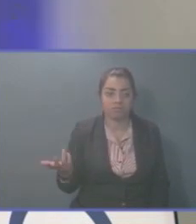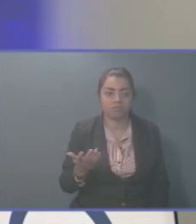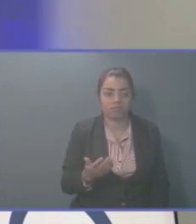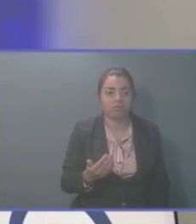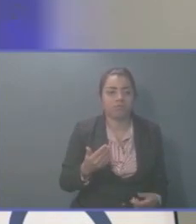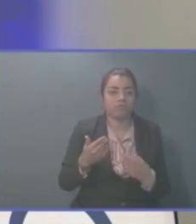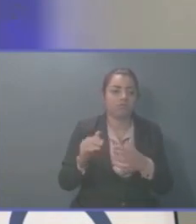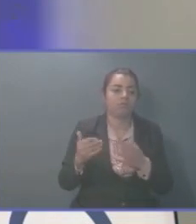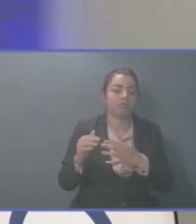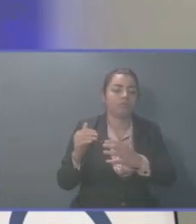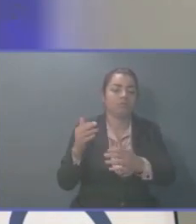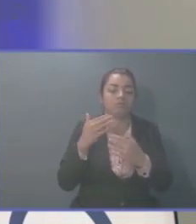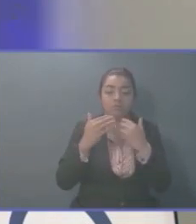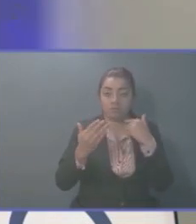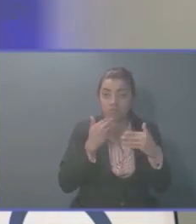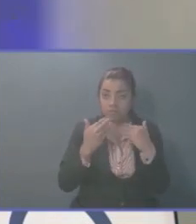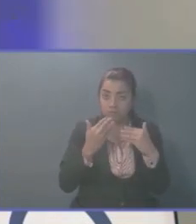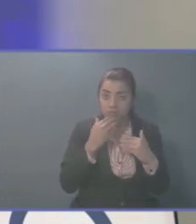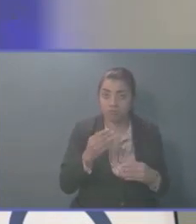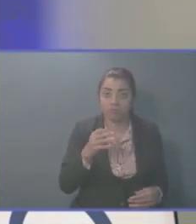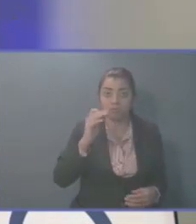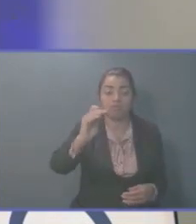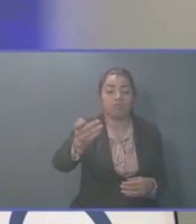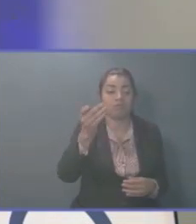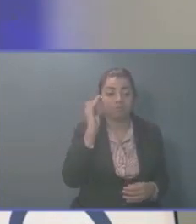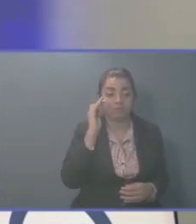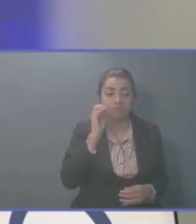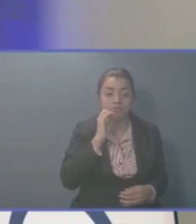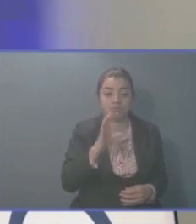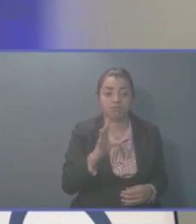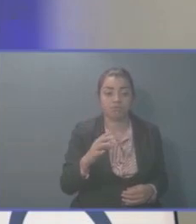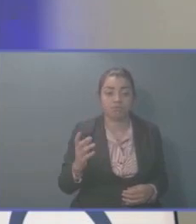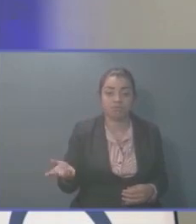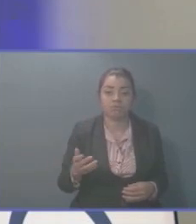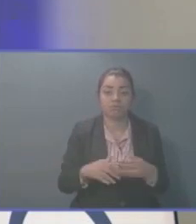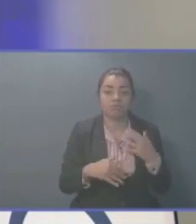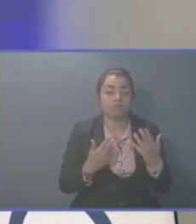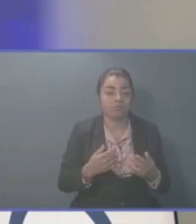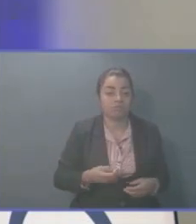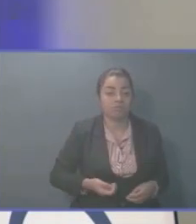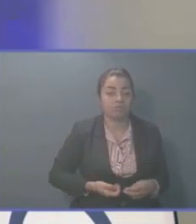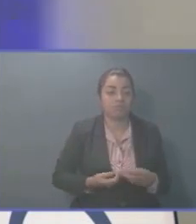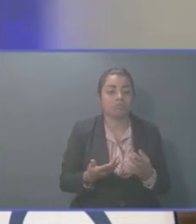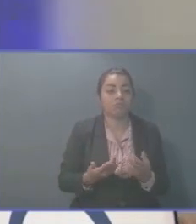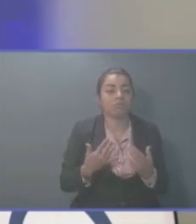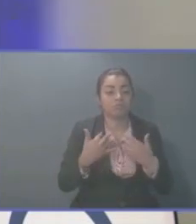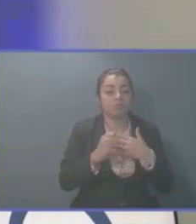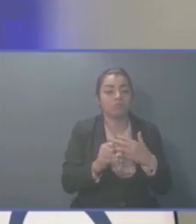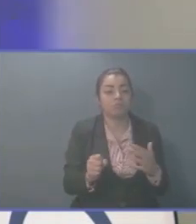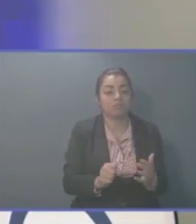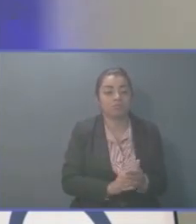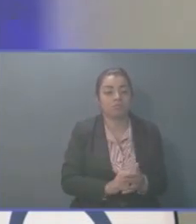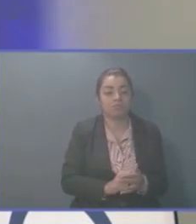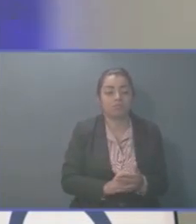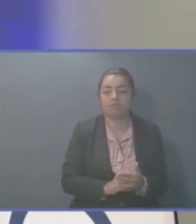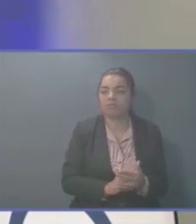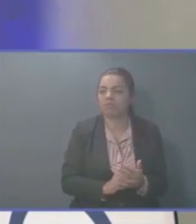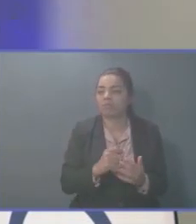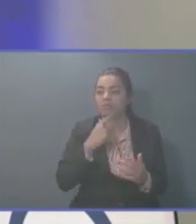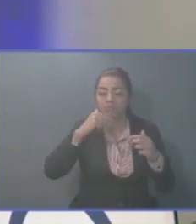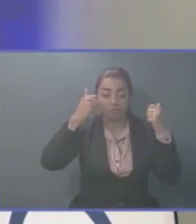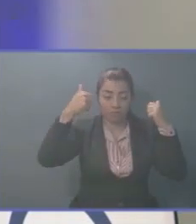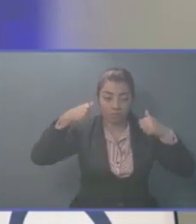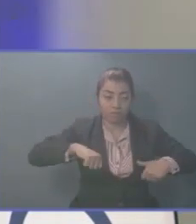muchos argumentos para señalar irregularidades y lo seguimos sosteniendo, pero en la Asamblea Legislativa y quienes lo